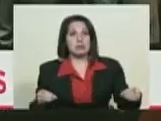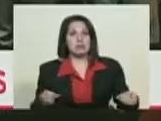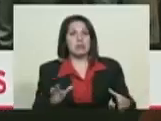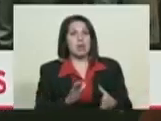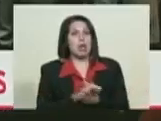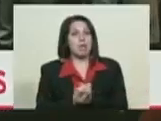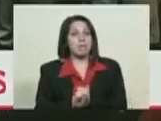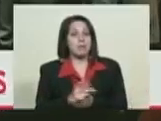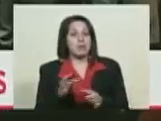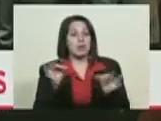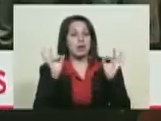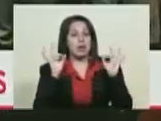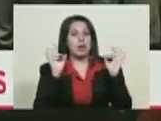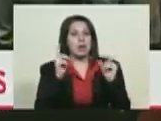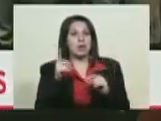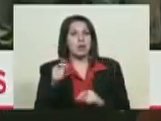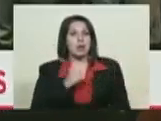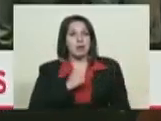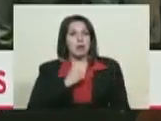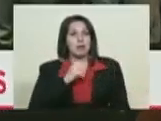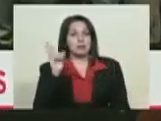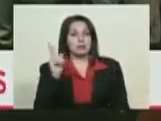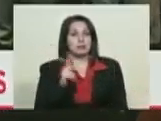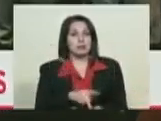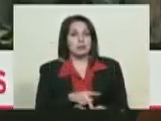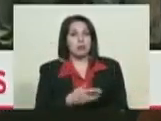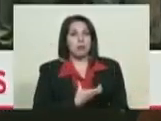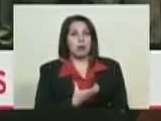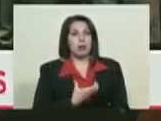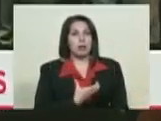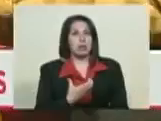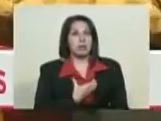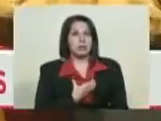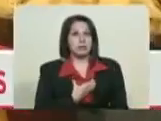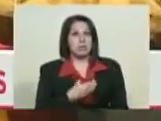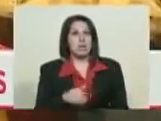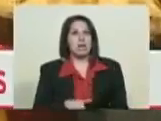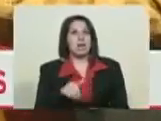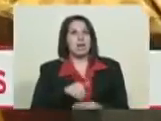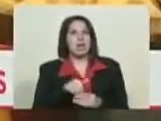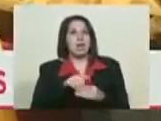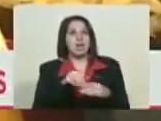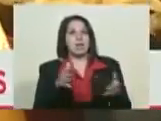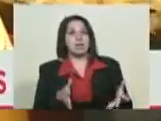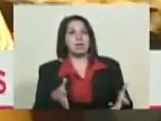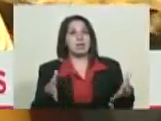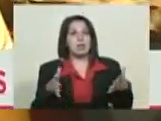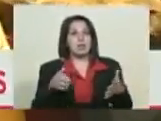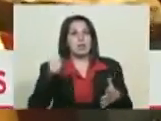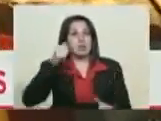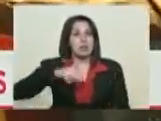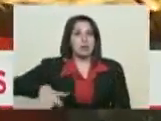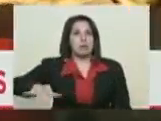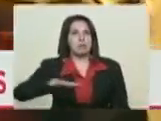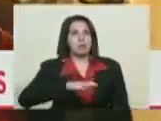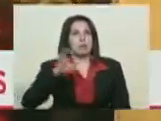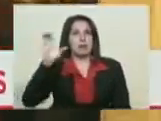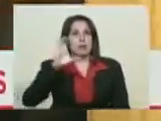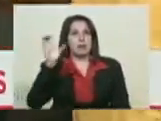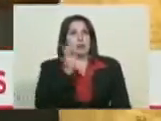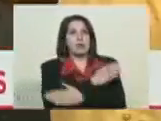Compañera Erika, aprovecho tu presencia como alcaldesa electa del pueblo de Caracas para